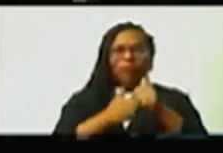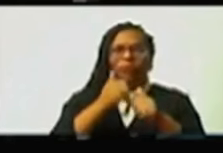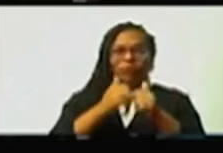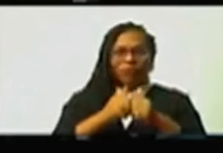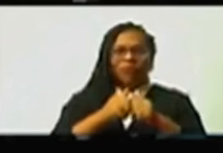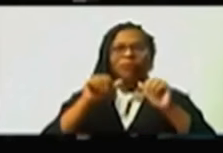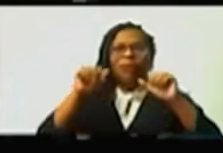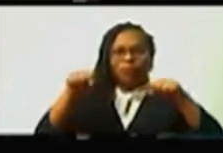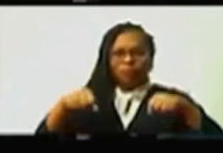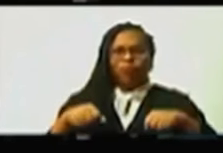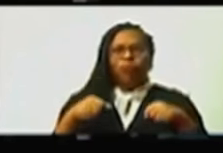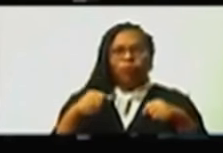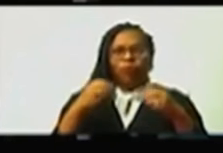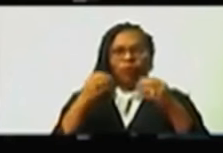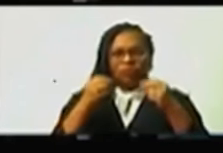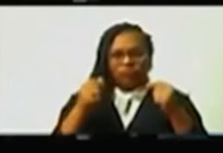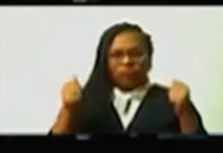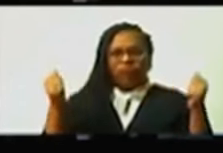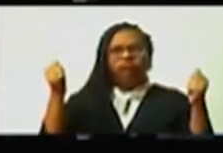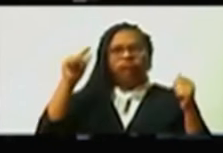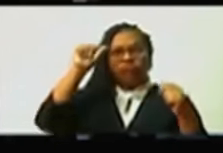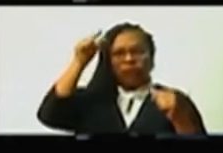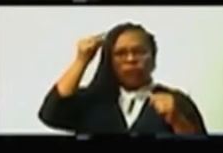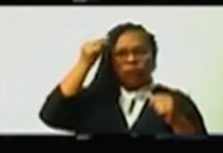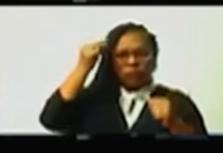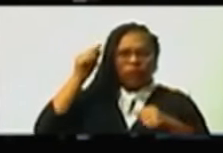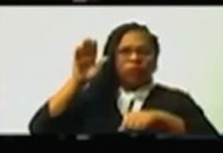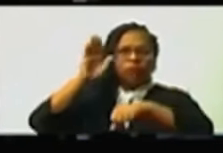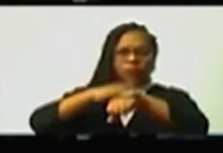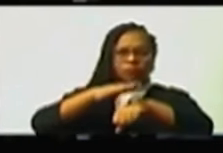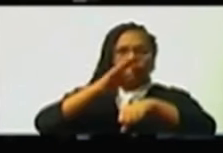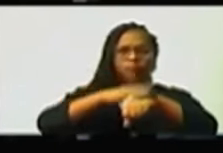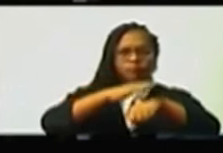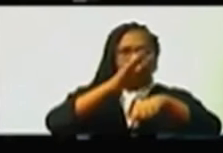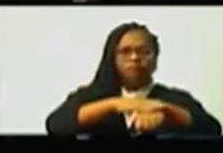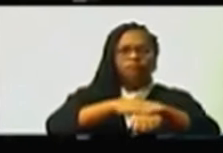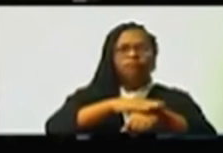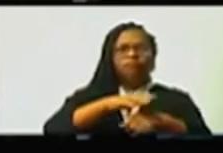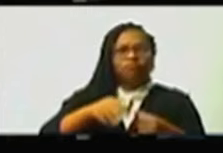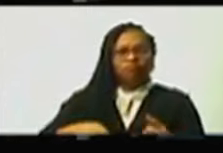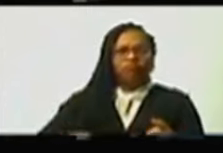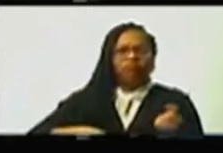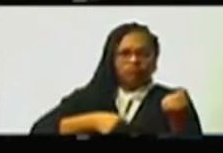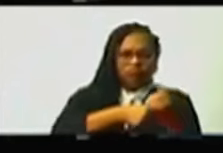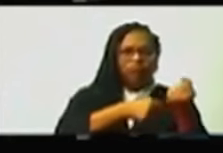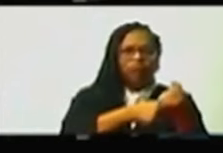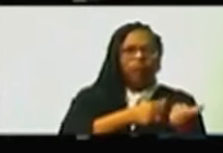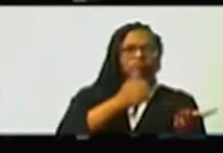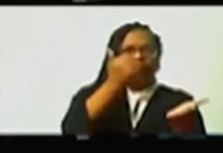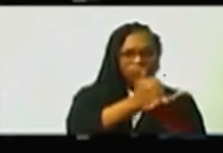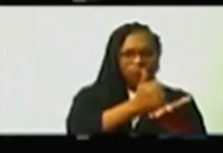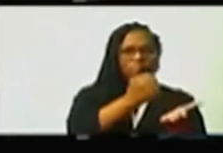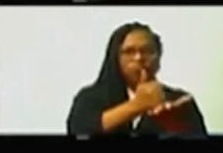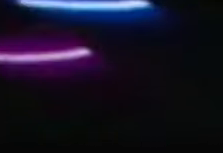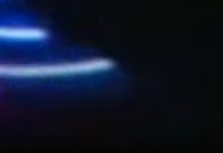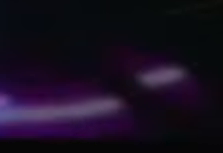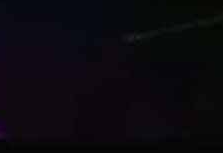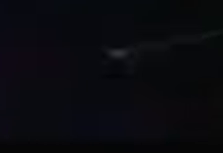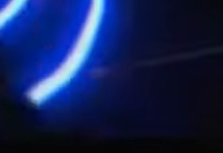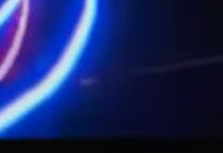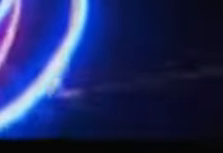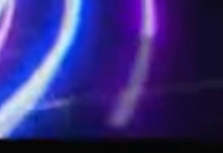reitero, llamamos al gobierno central que con todas las instituciones se acerquen a nuestra provincia para dar respuesta a esa situación. Gracias, presidente.